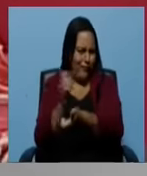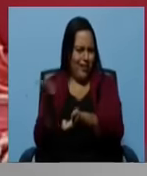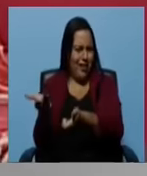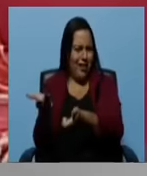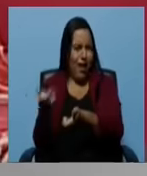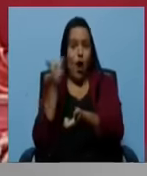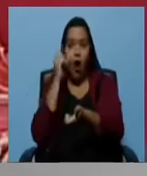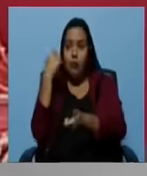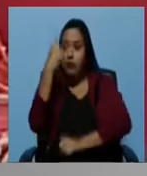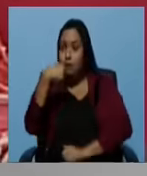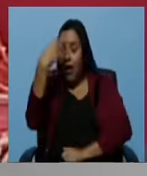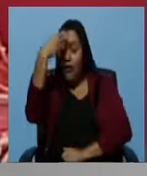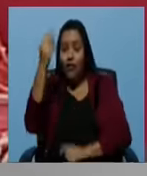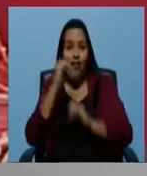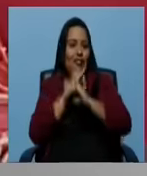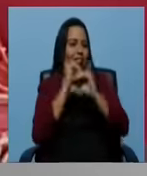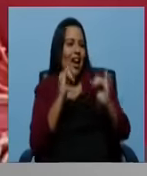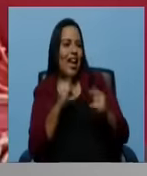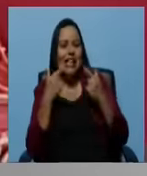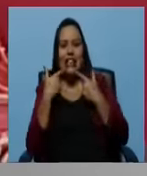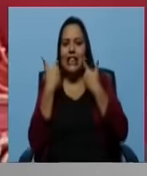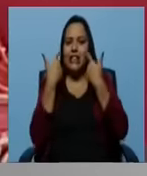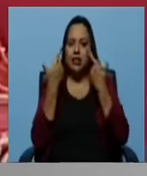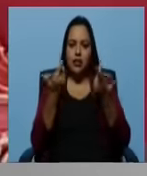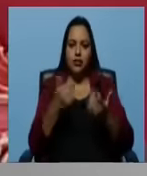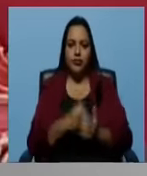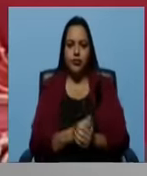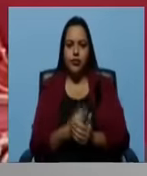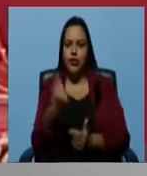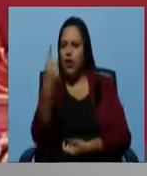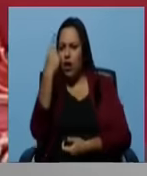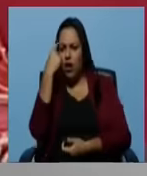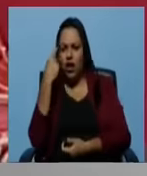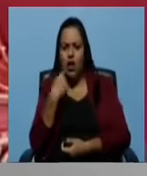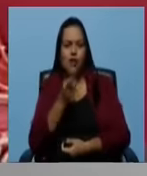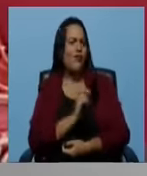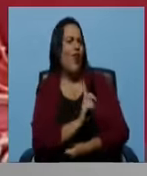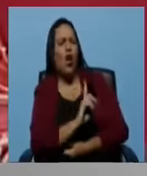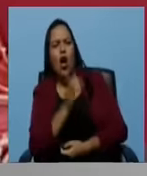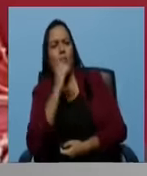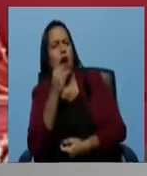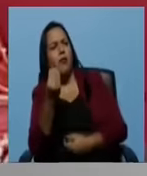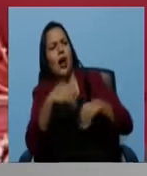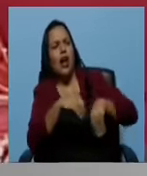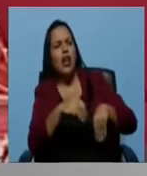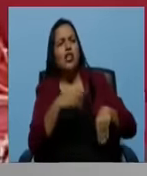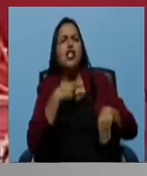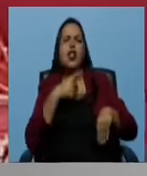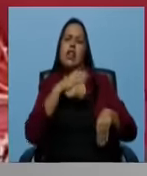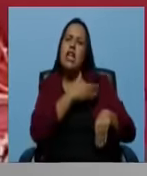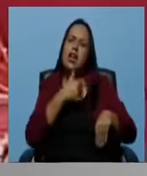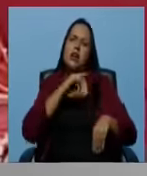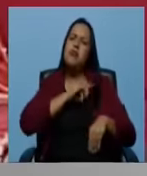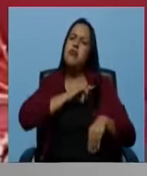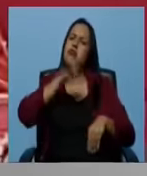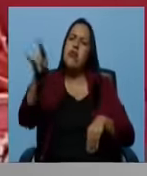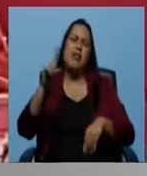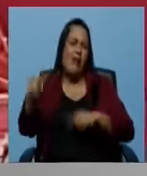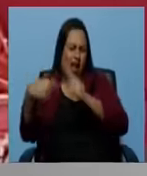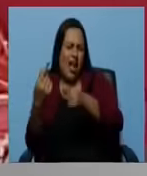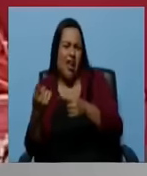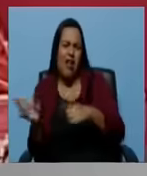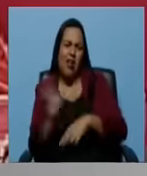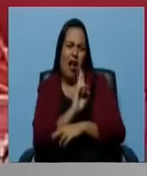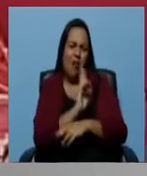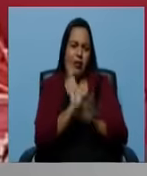feliz. Es más, un día se dijo, hoy no vamos a hablar más, vamos a hablar porque yo me quiero ir mañana, ya me quiero ir de una vez. Él tenía